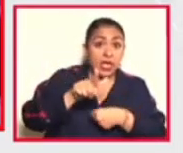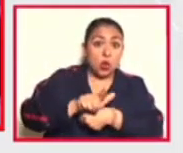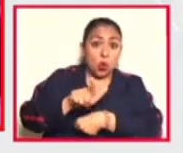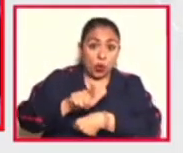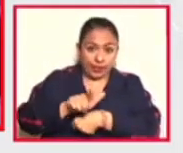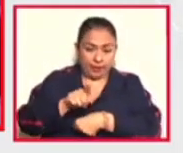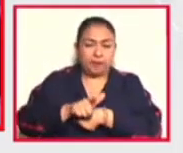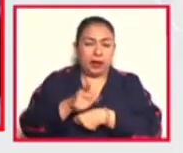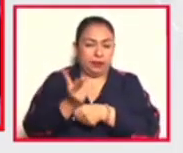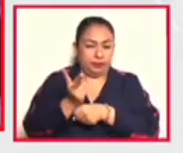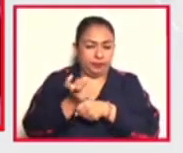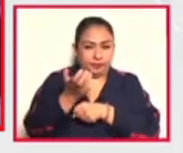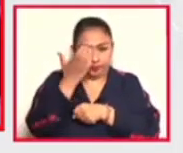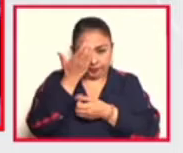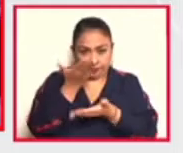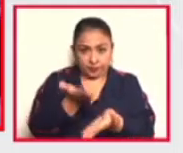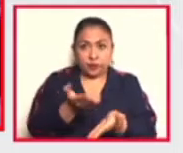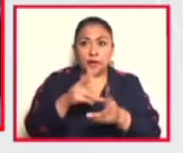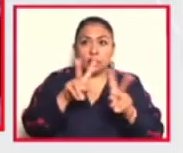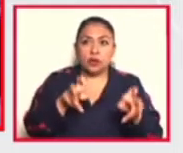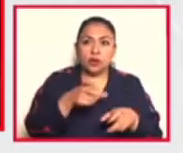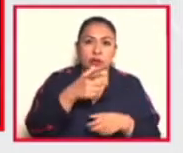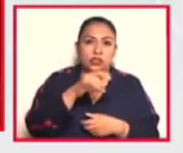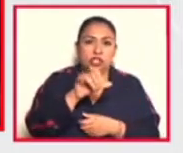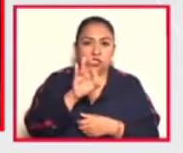conocer más de esto que se llama Jeep.